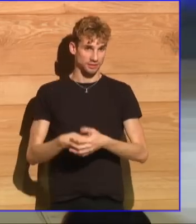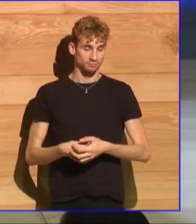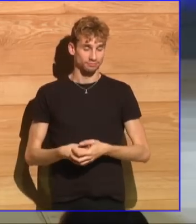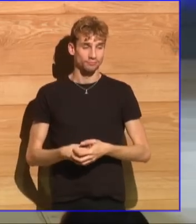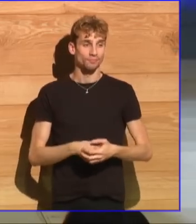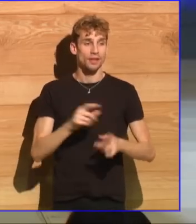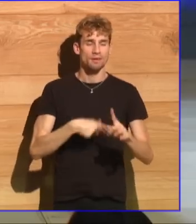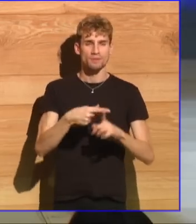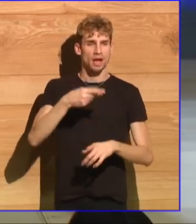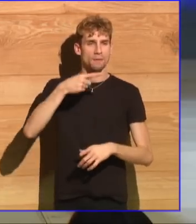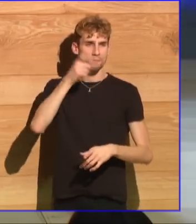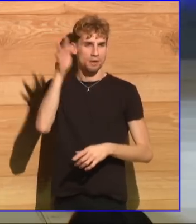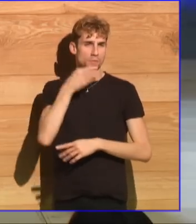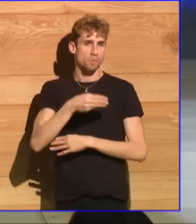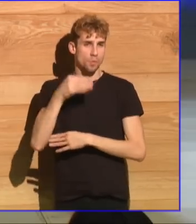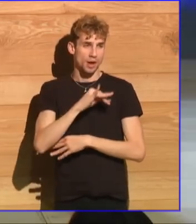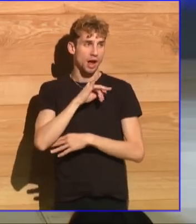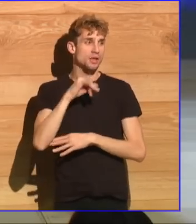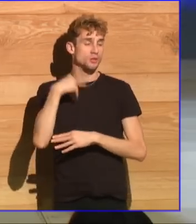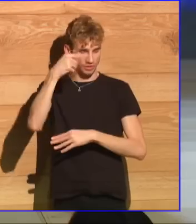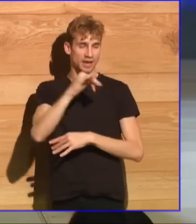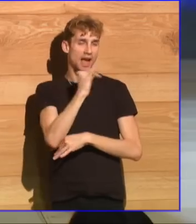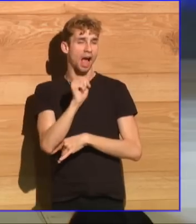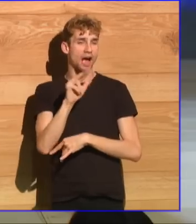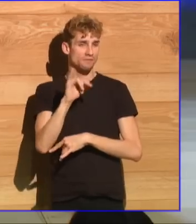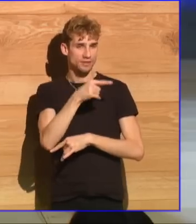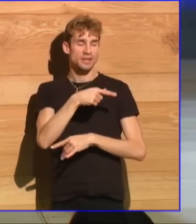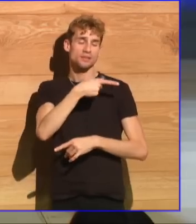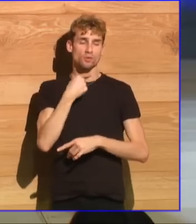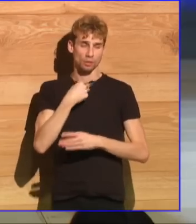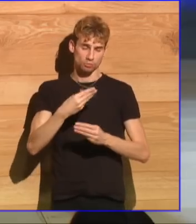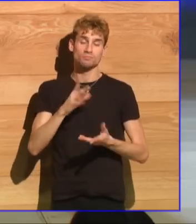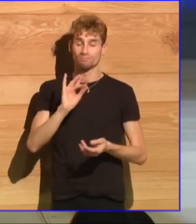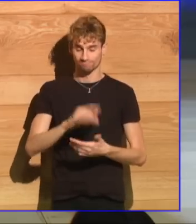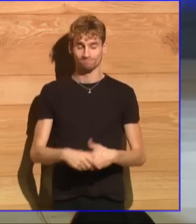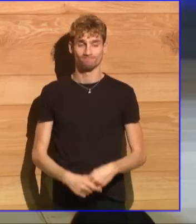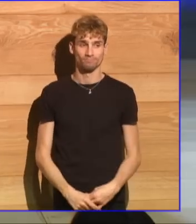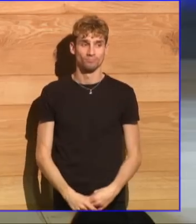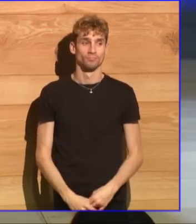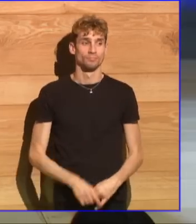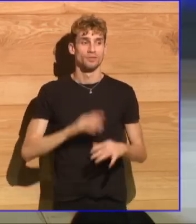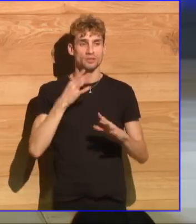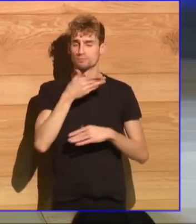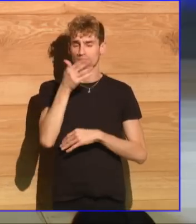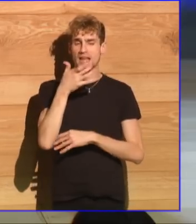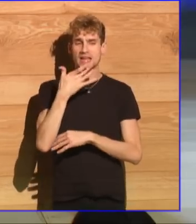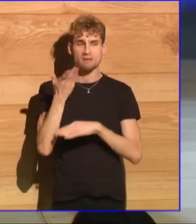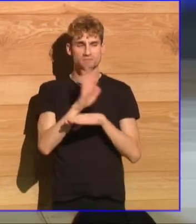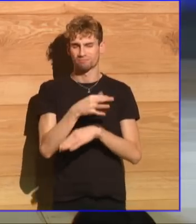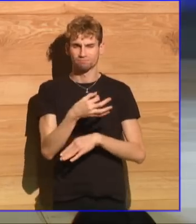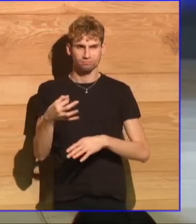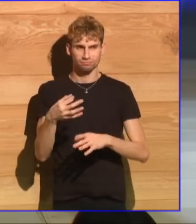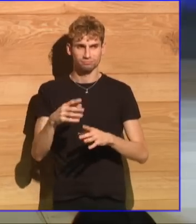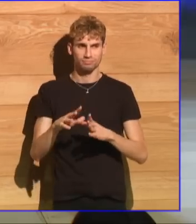buena película, Javi, sé que te gusta muchísimo, a mí Es mi también favorita. me gusta, es mi tu favorita mi directamente. favorita, sin más, sí, sí. Pero es un perfecto ejemplo, y tal vez